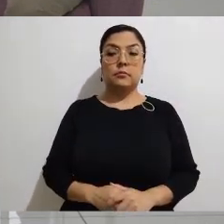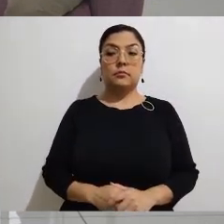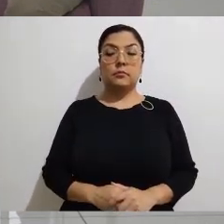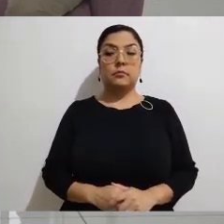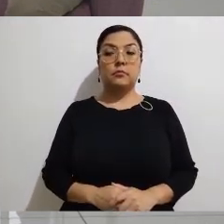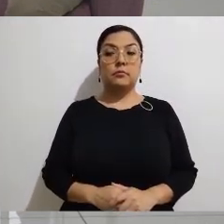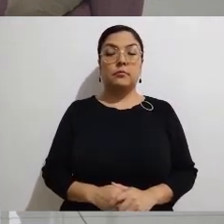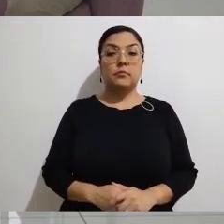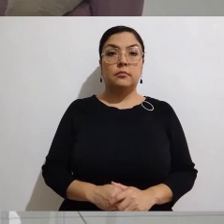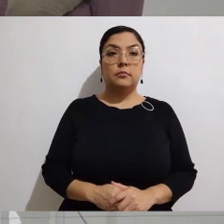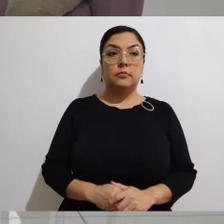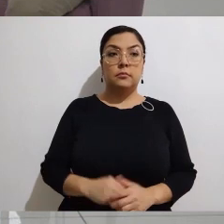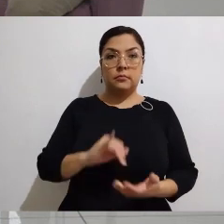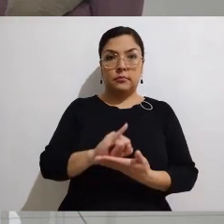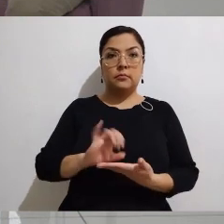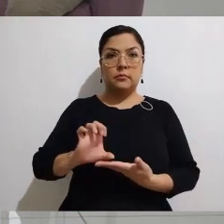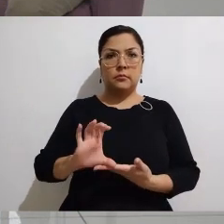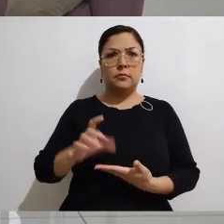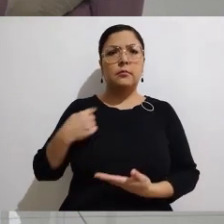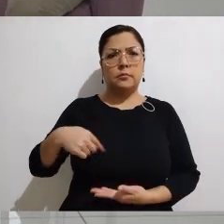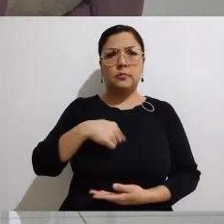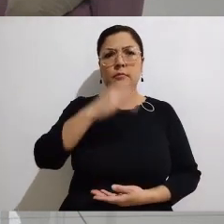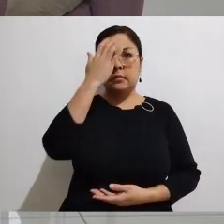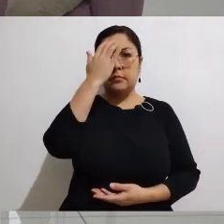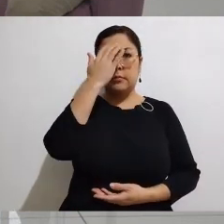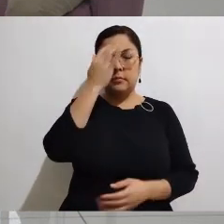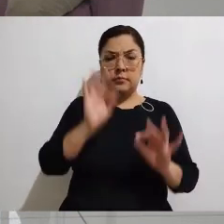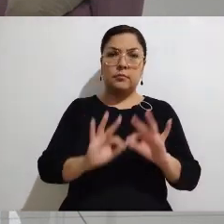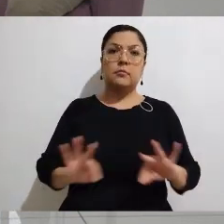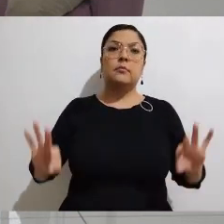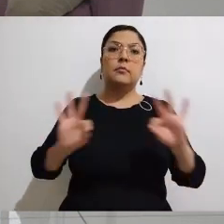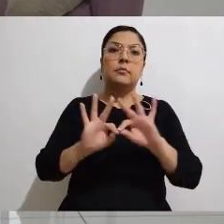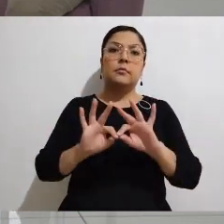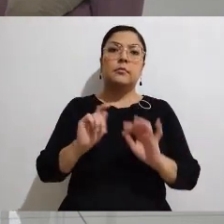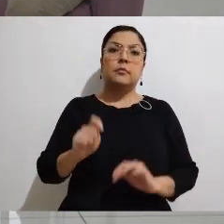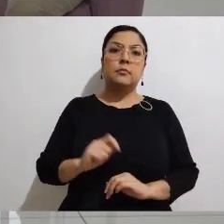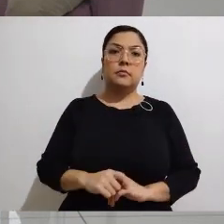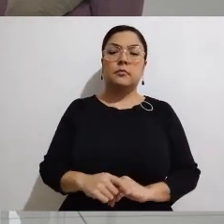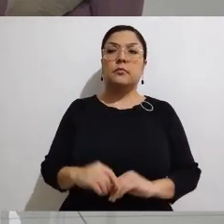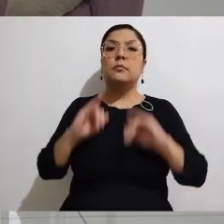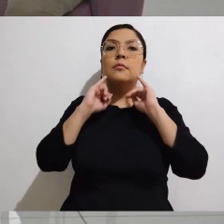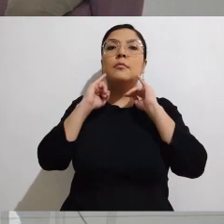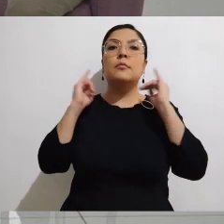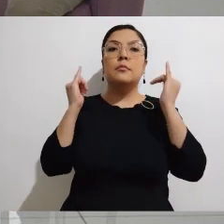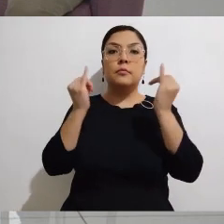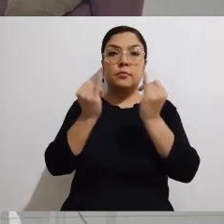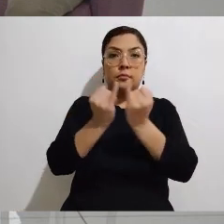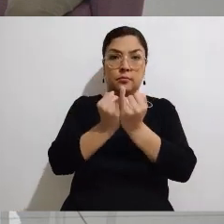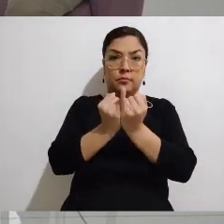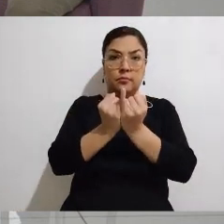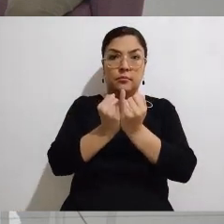instituto o escucha hablar, pero que también tiene un papel muy relevante, que es la Junta General